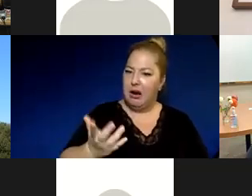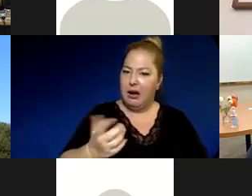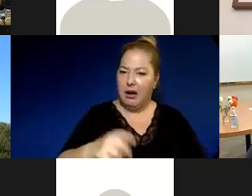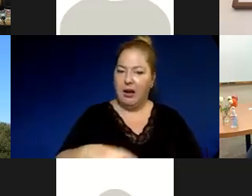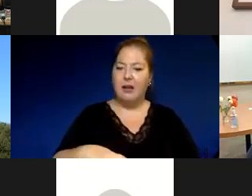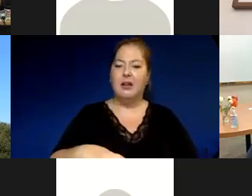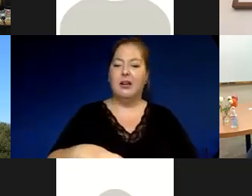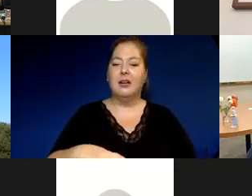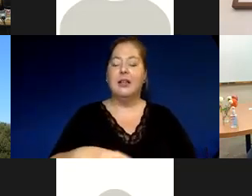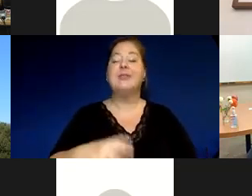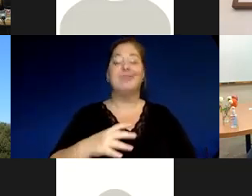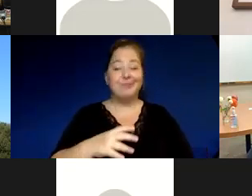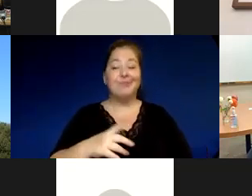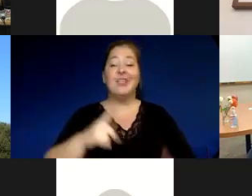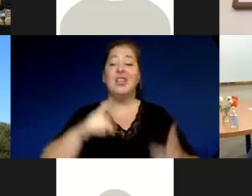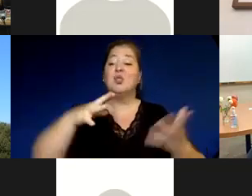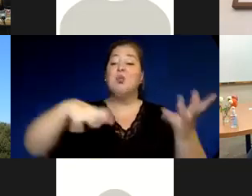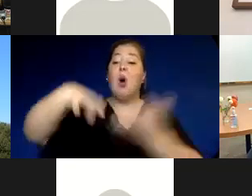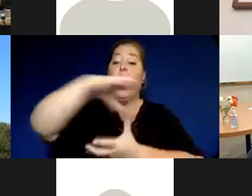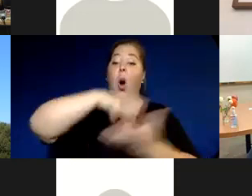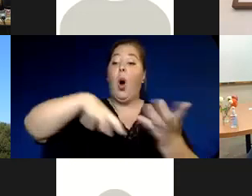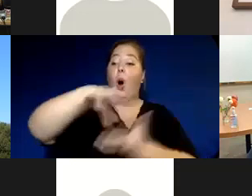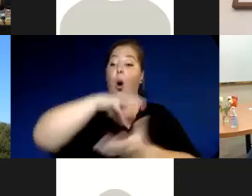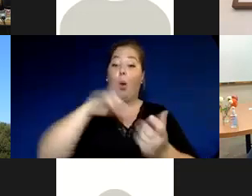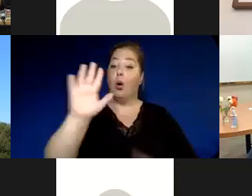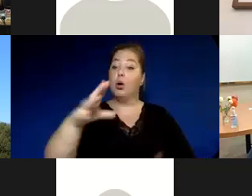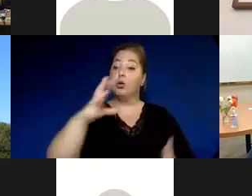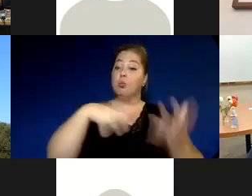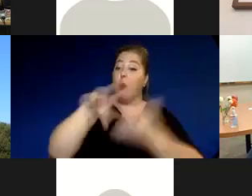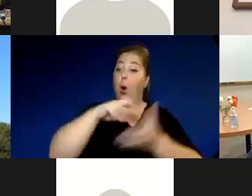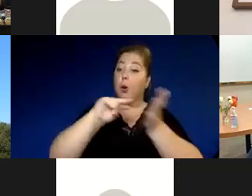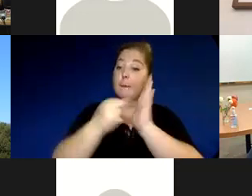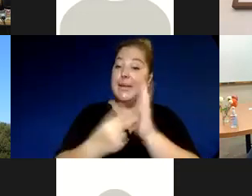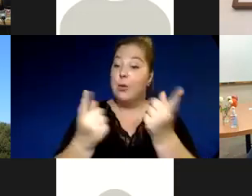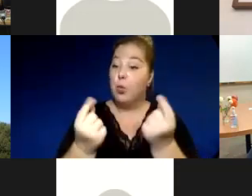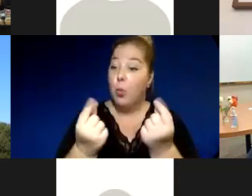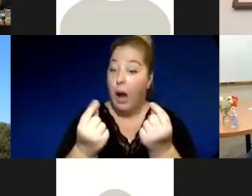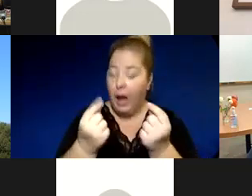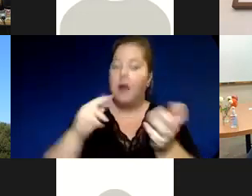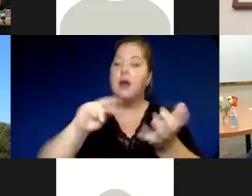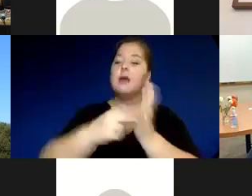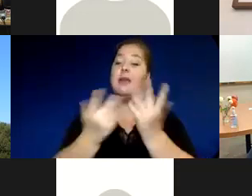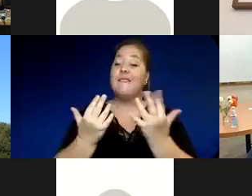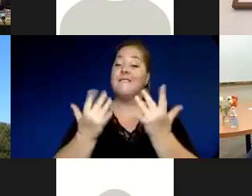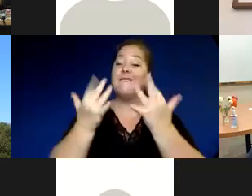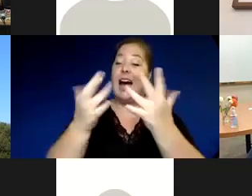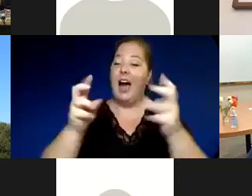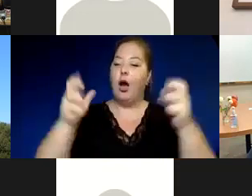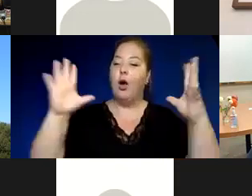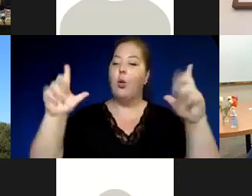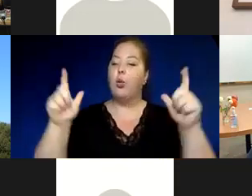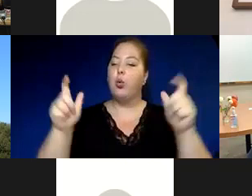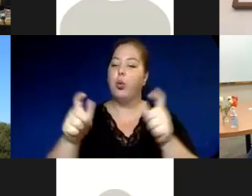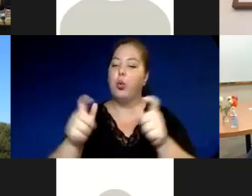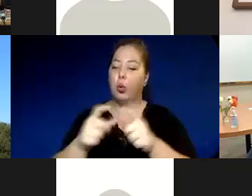aire está, bueno, hay mucho humo allí, ¿no? Entonces hace una columna que está haciendo que